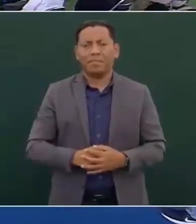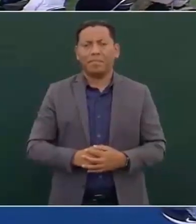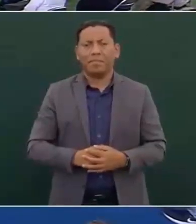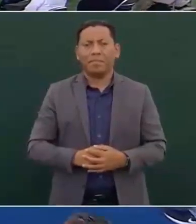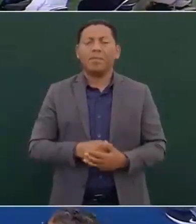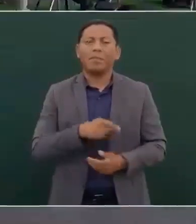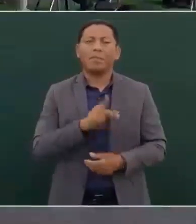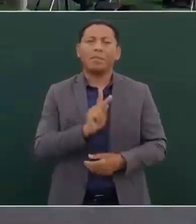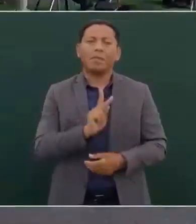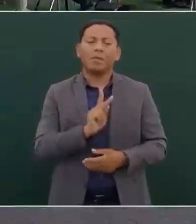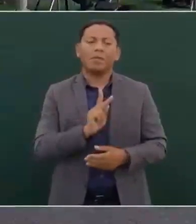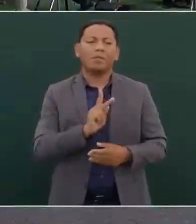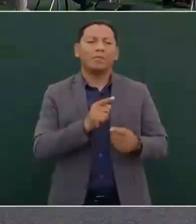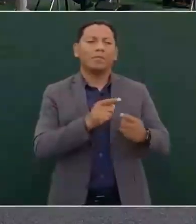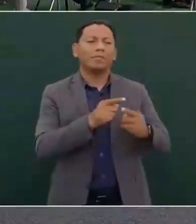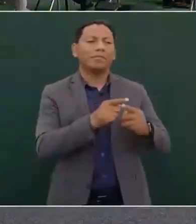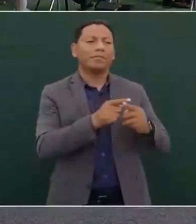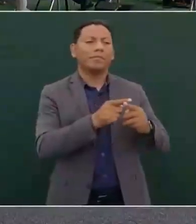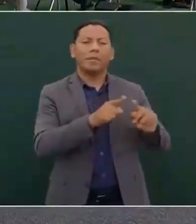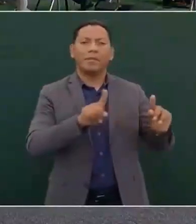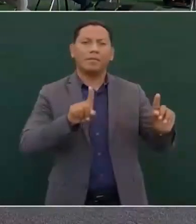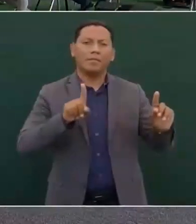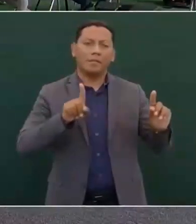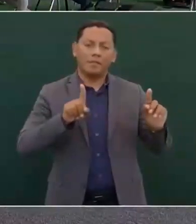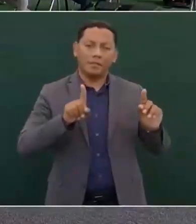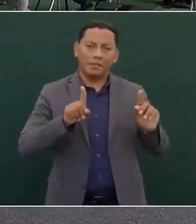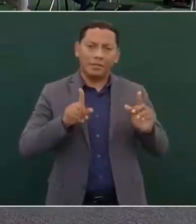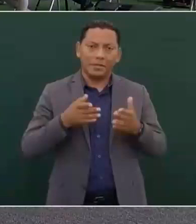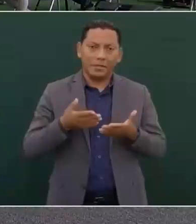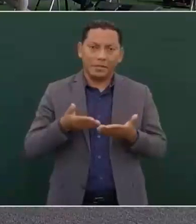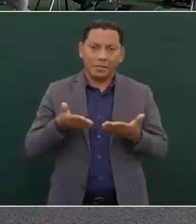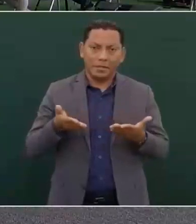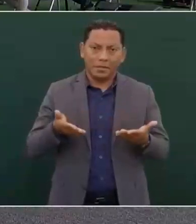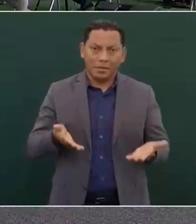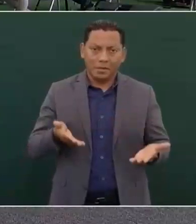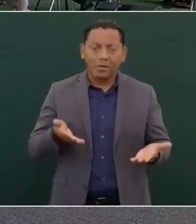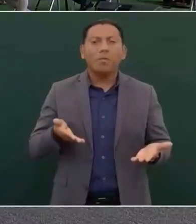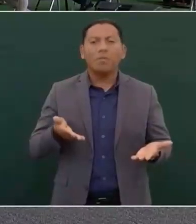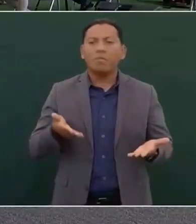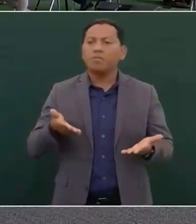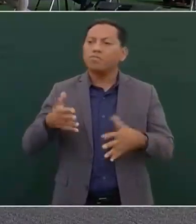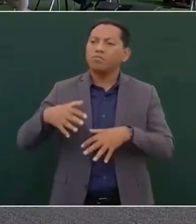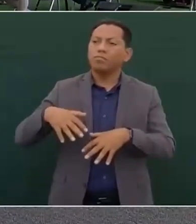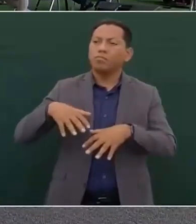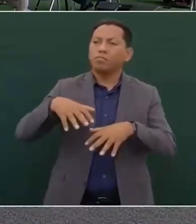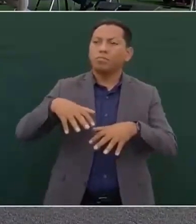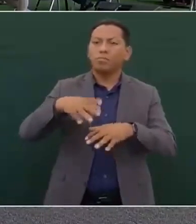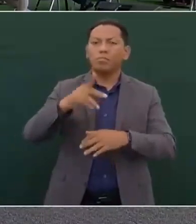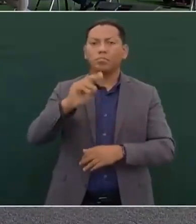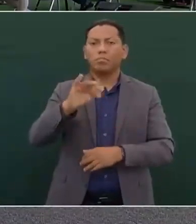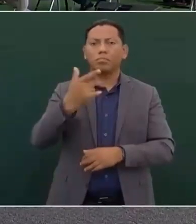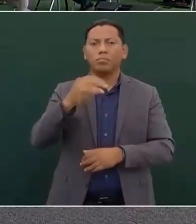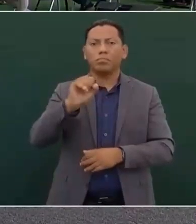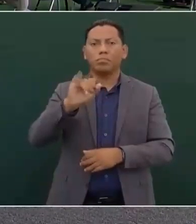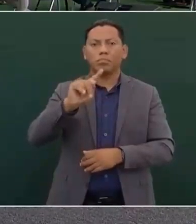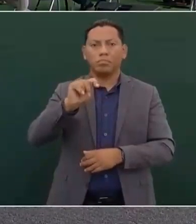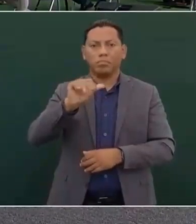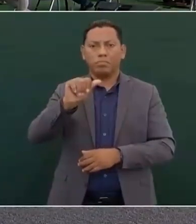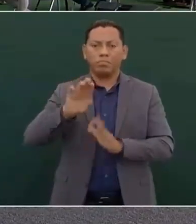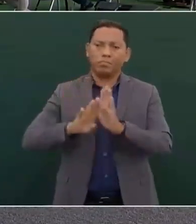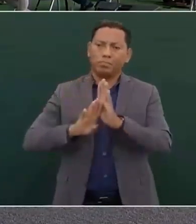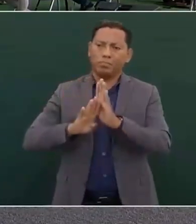pero eso no tiene nada que ver con el movimiento progresista.